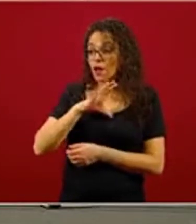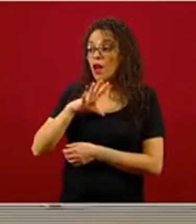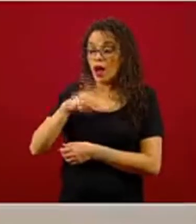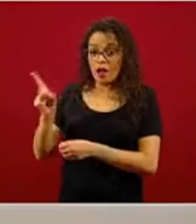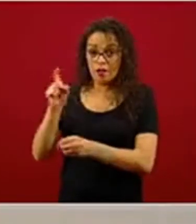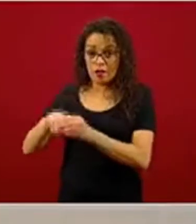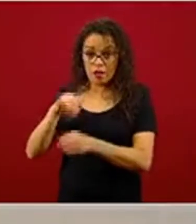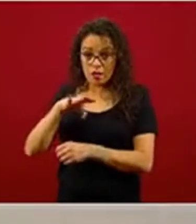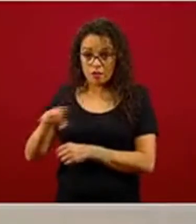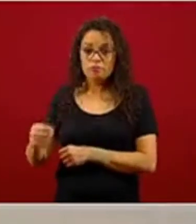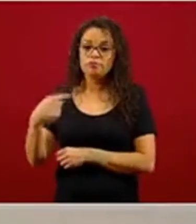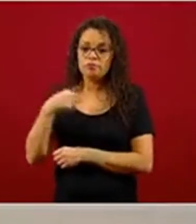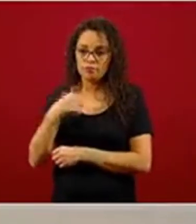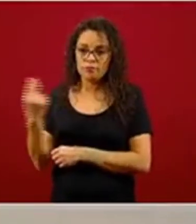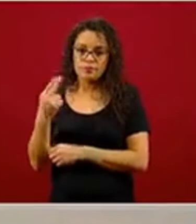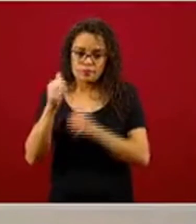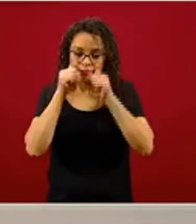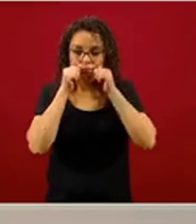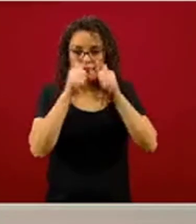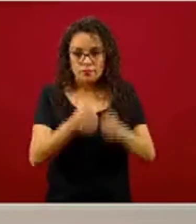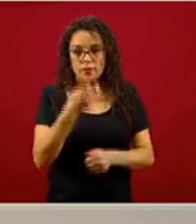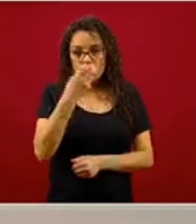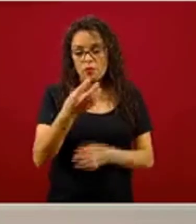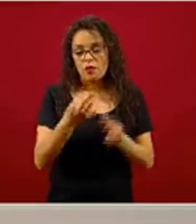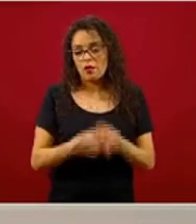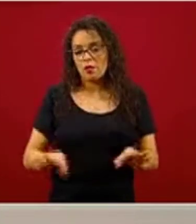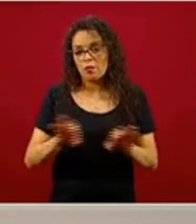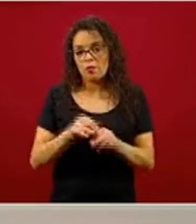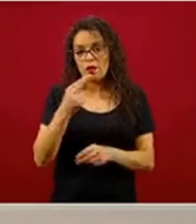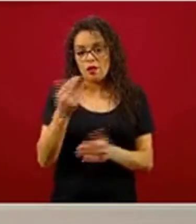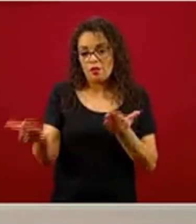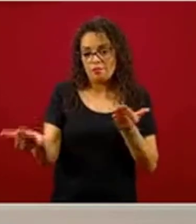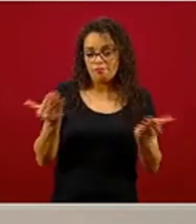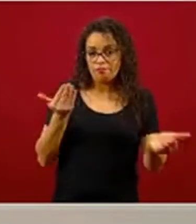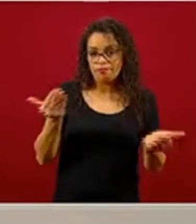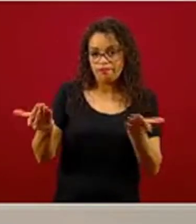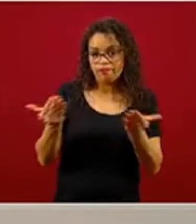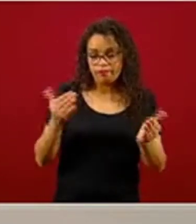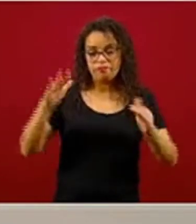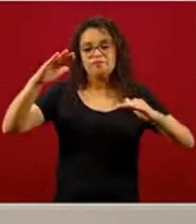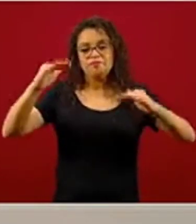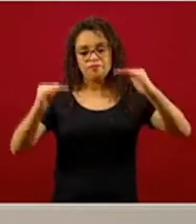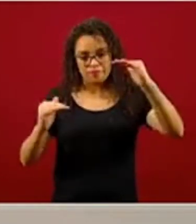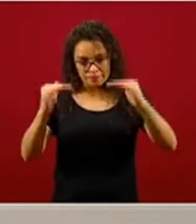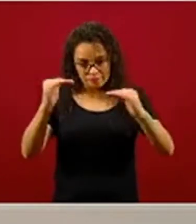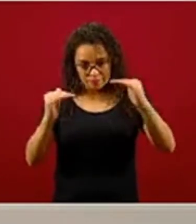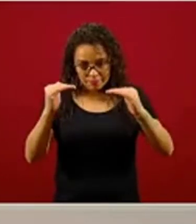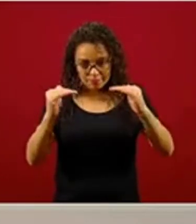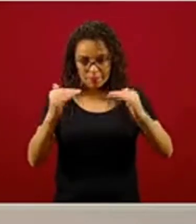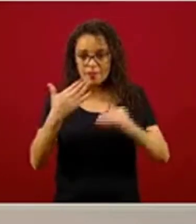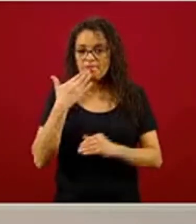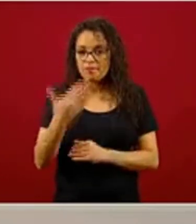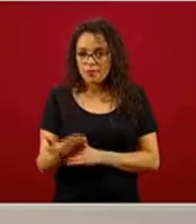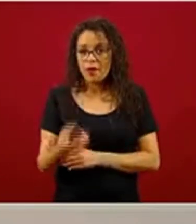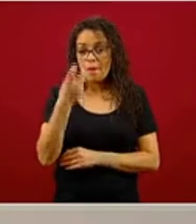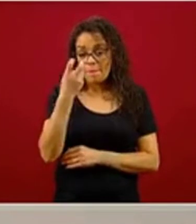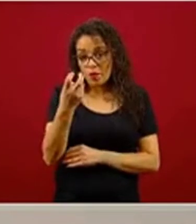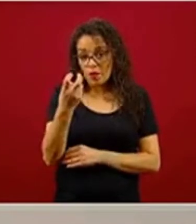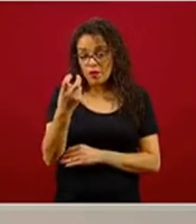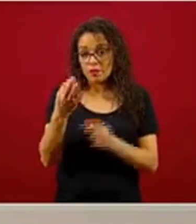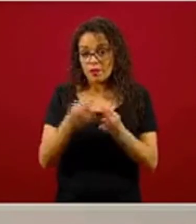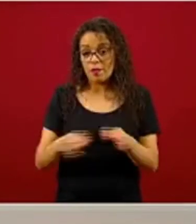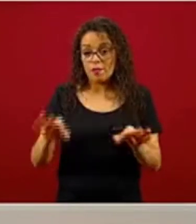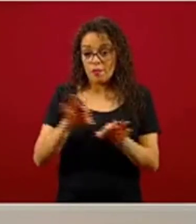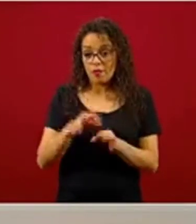Por eso este equilibrio es tan importante para nosotros. Pero en ese equilibrio, en este momento, el bien público que se